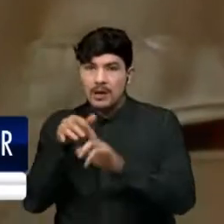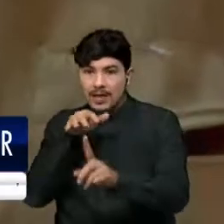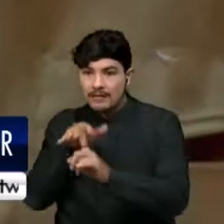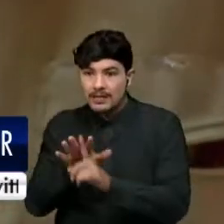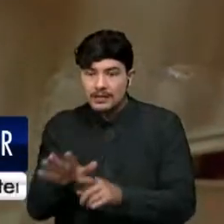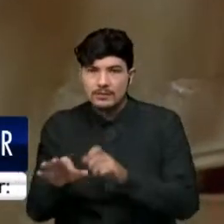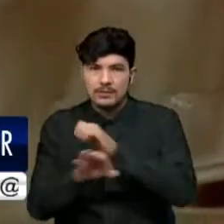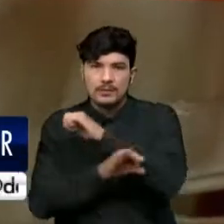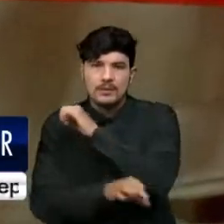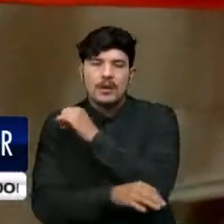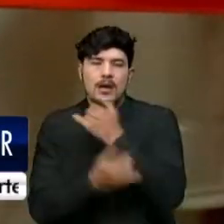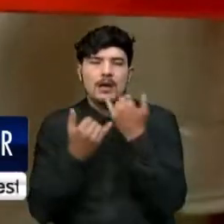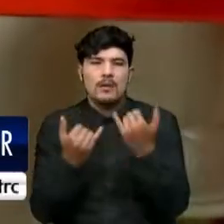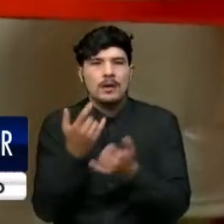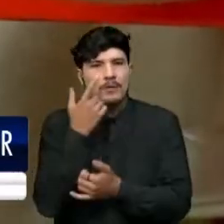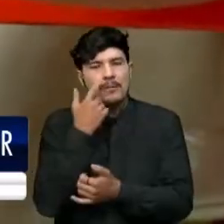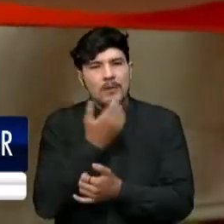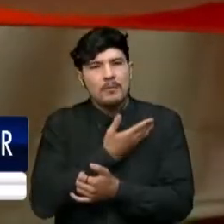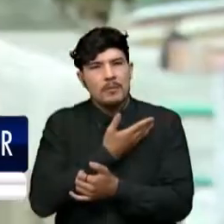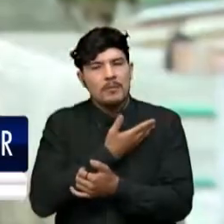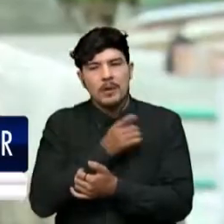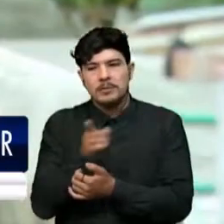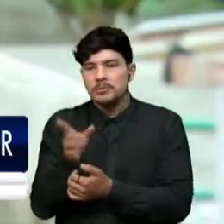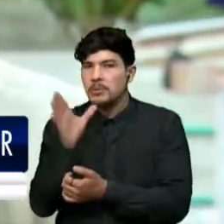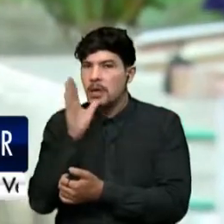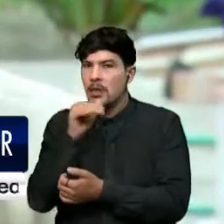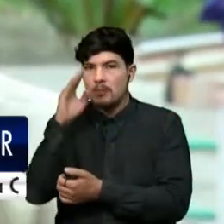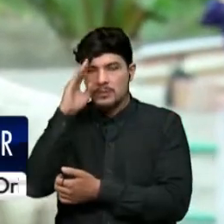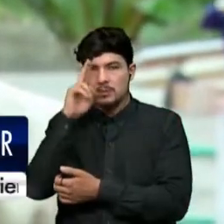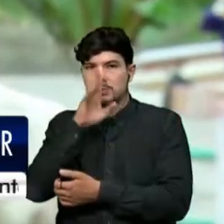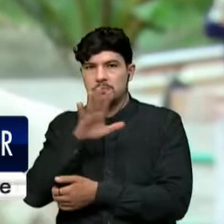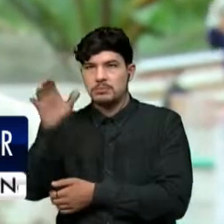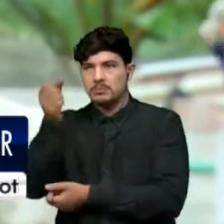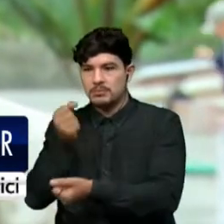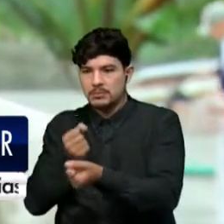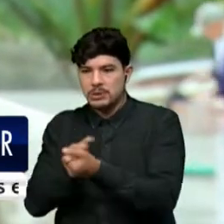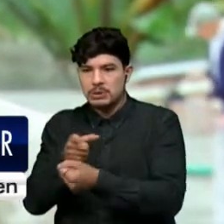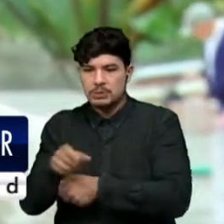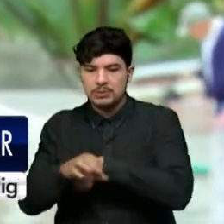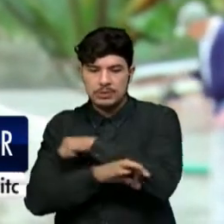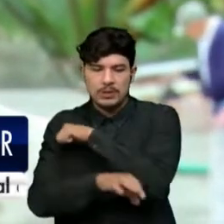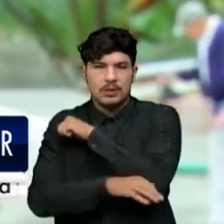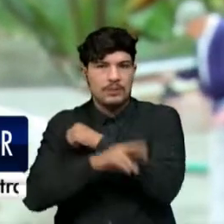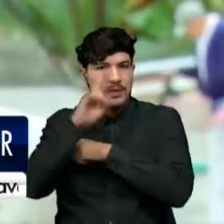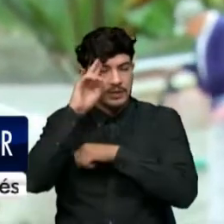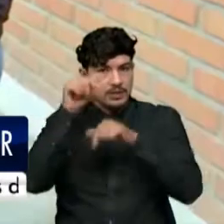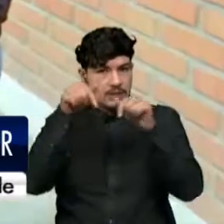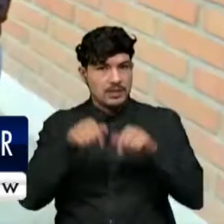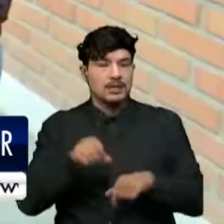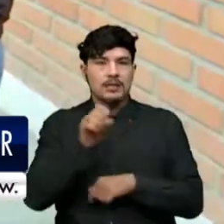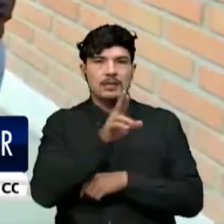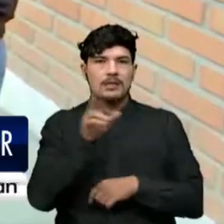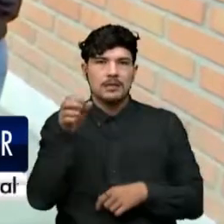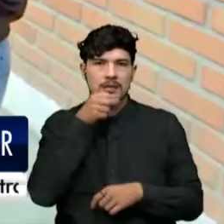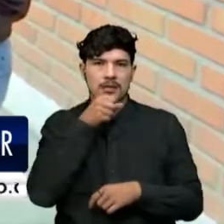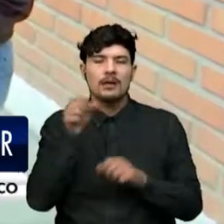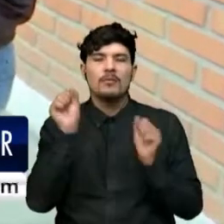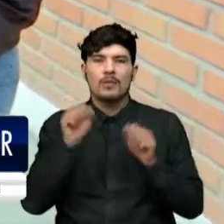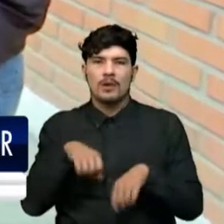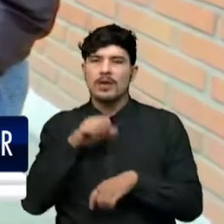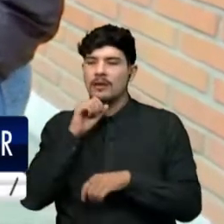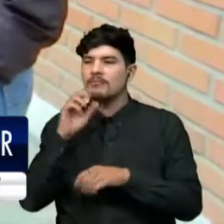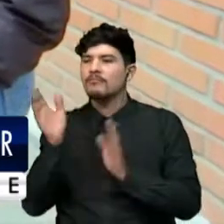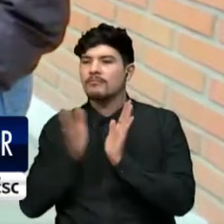el padre, hasta ahora no han recibido el acompañamiento de las autoridades, situación que nuestro medio de comunicación pudo